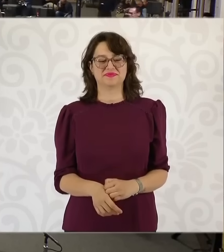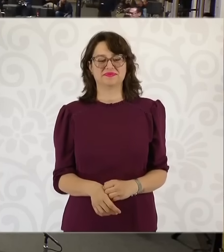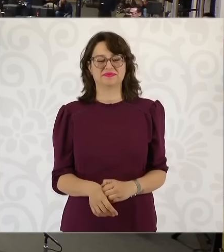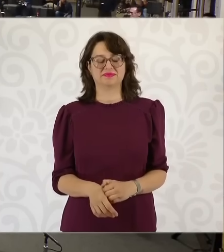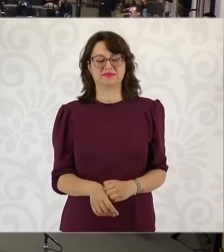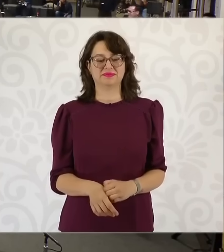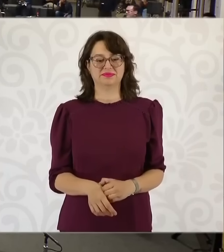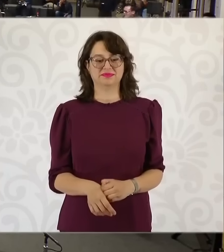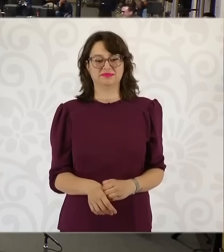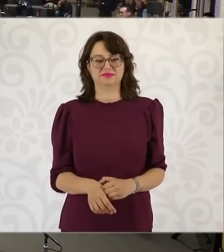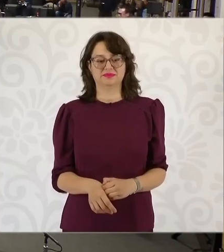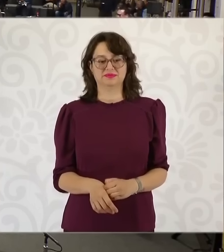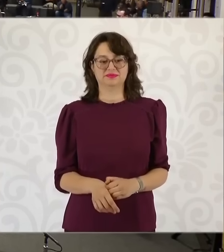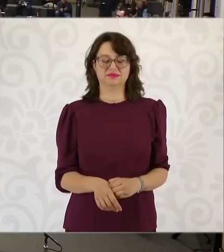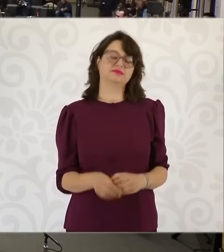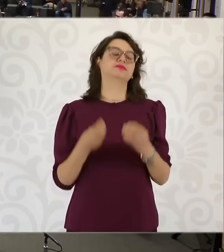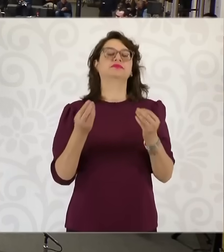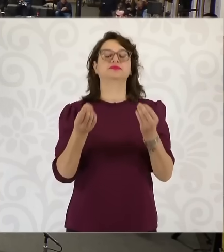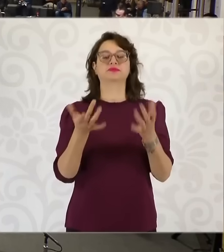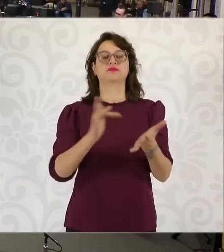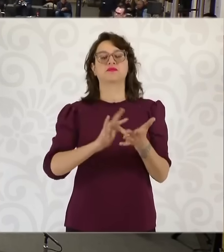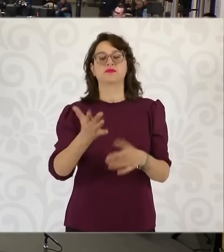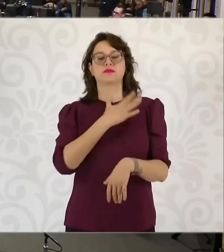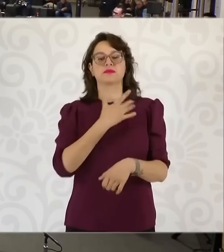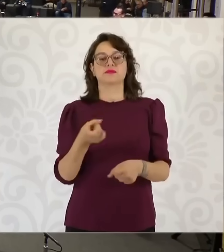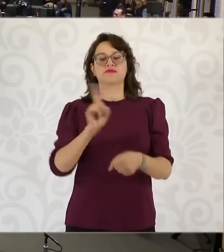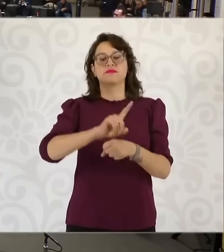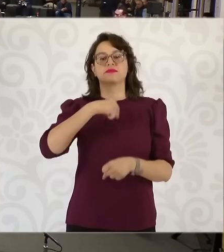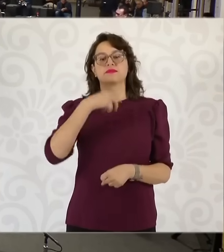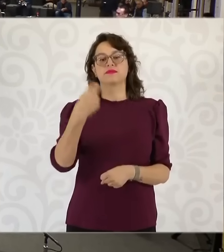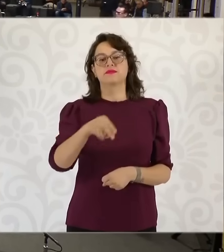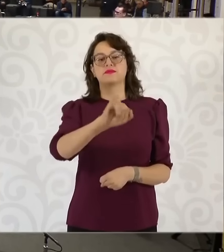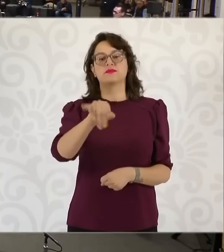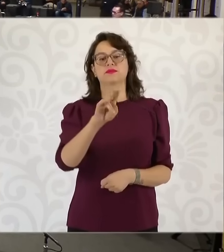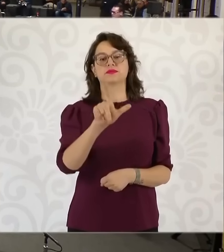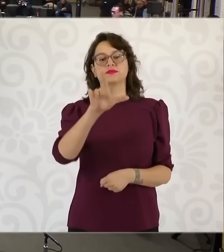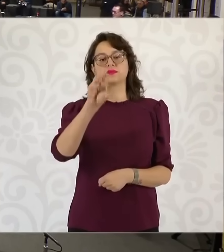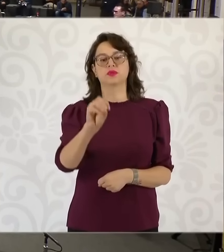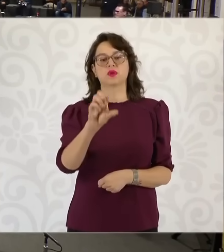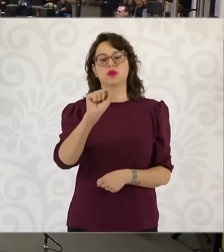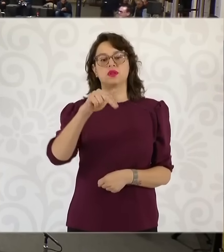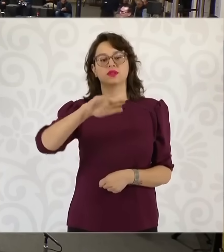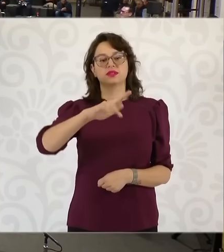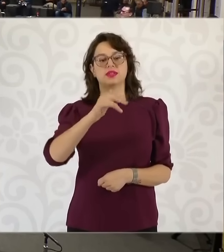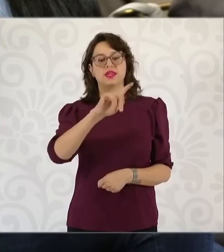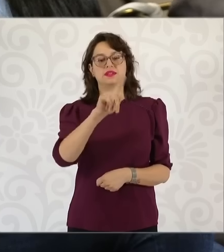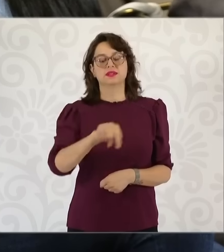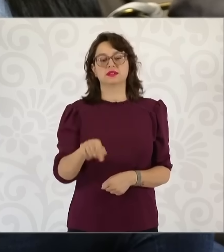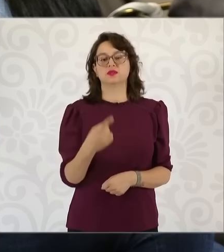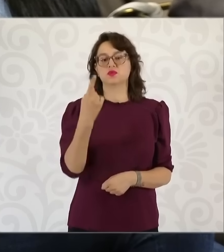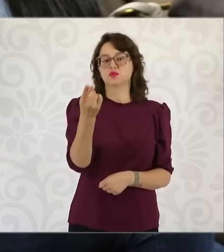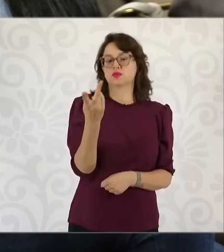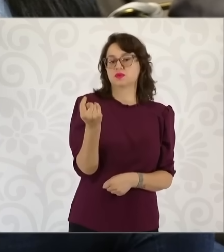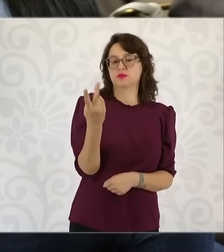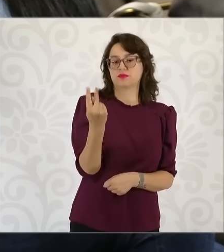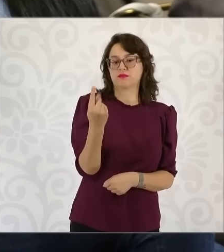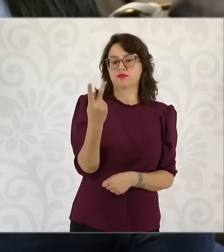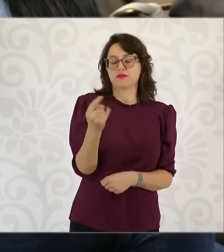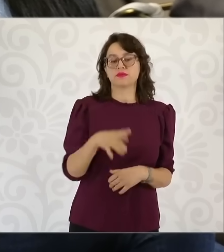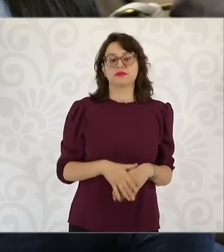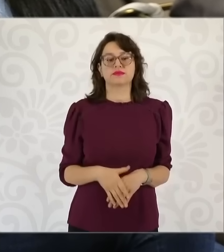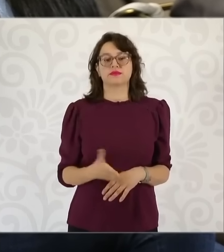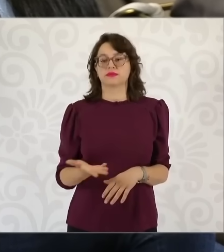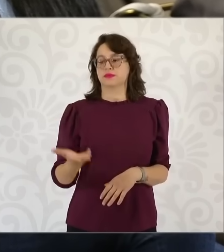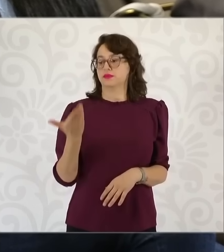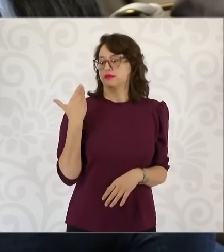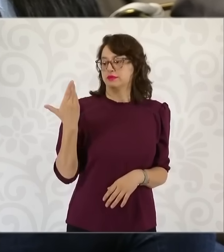Adelante. Muchas gracias, Presidenta. Buenos días, Julio Sánchez de UNO TV. En primer tema de la elección